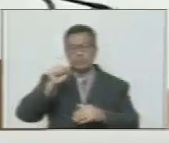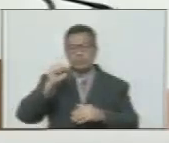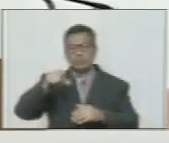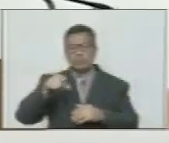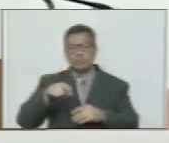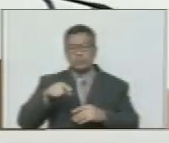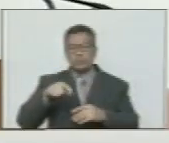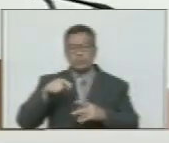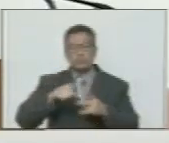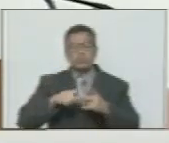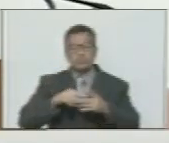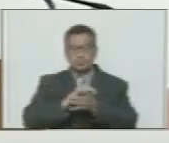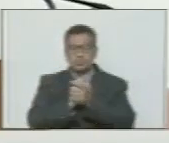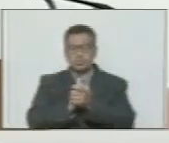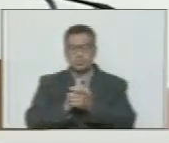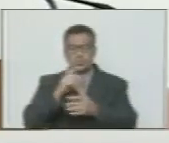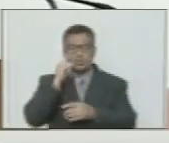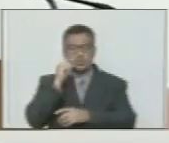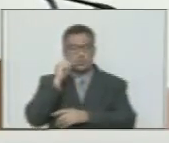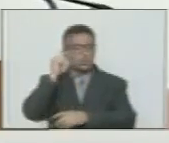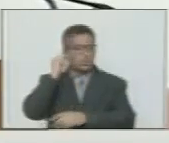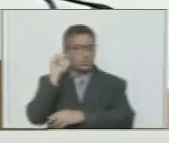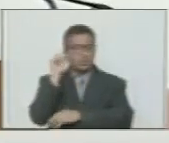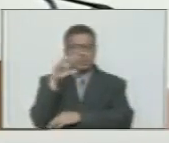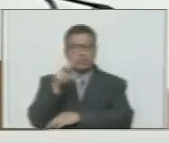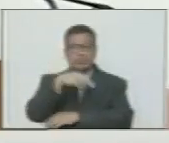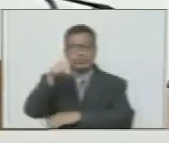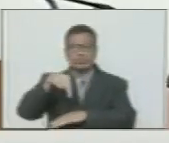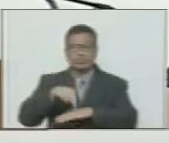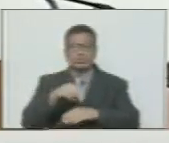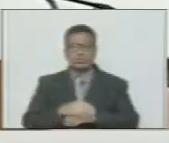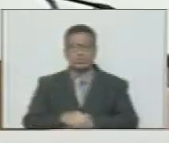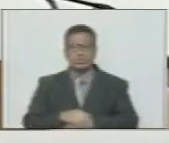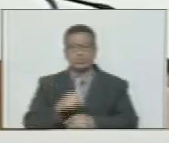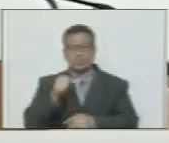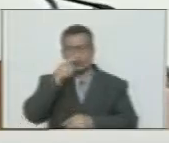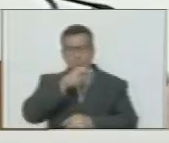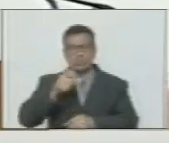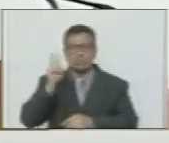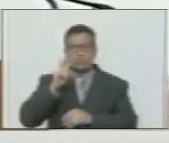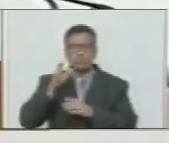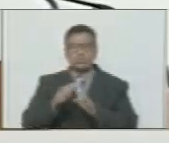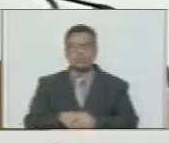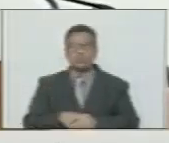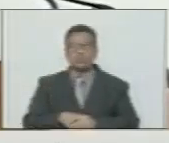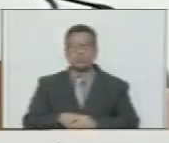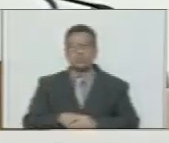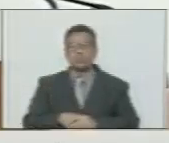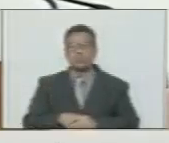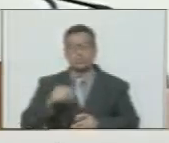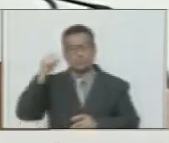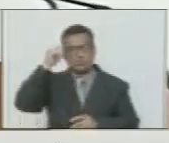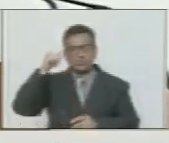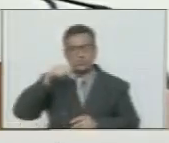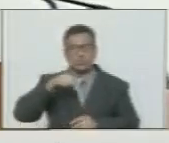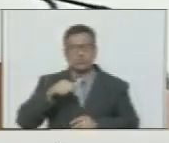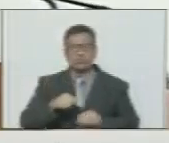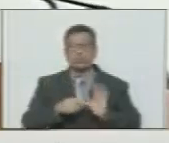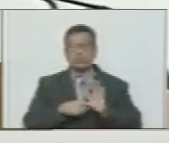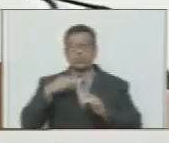Montero, compañeros y compañeras diputados y diputadas de la Asamblea Nacional, pueblo de Venezuela todo.